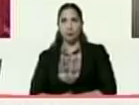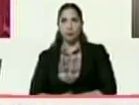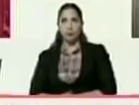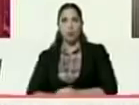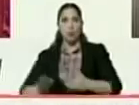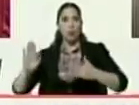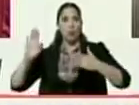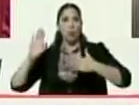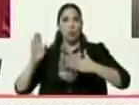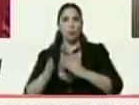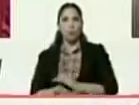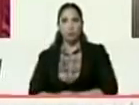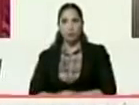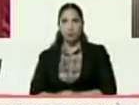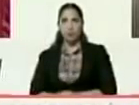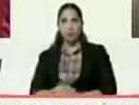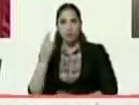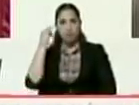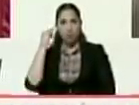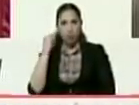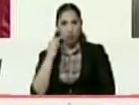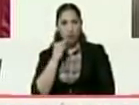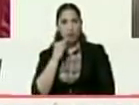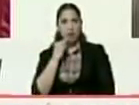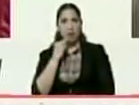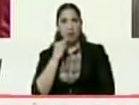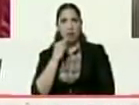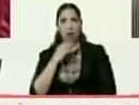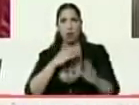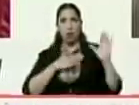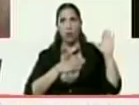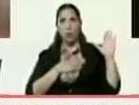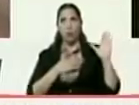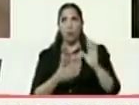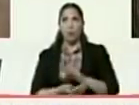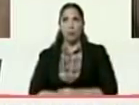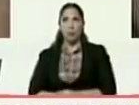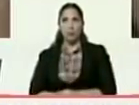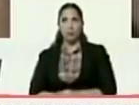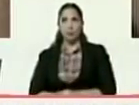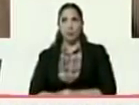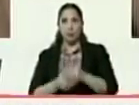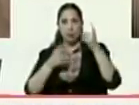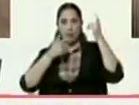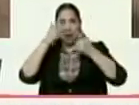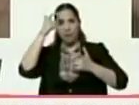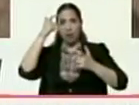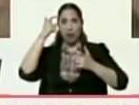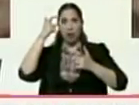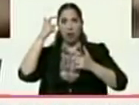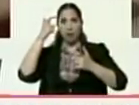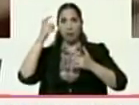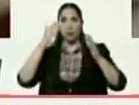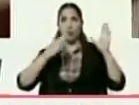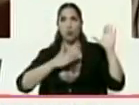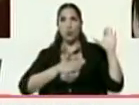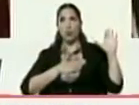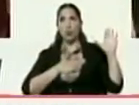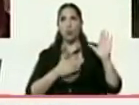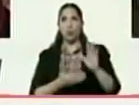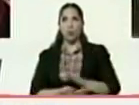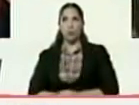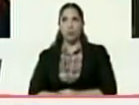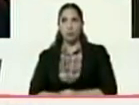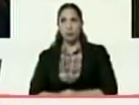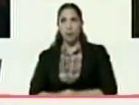Juro por Bolívar, juro por Chávez, juro